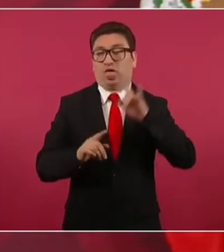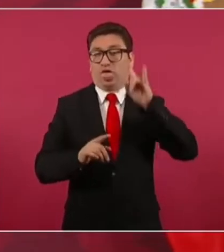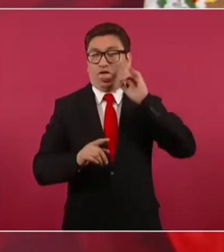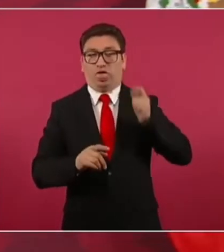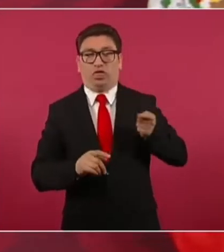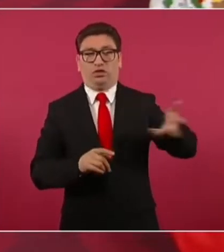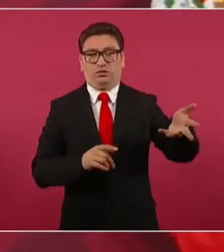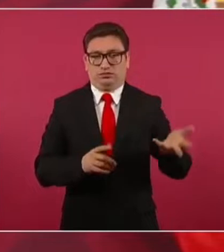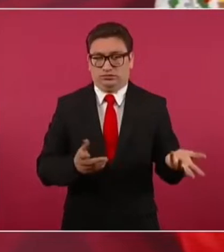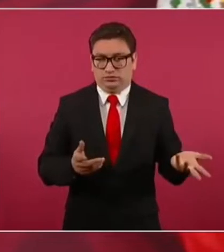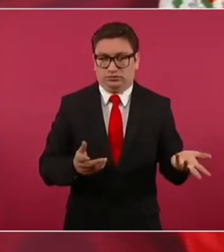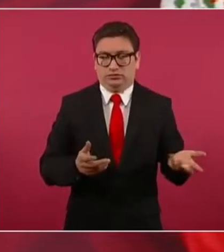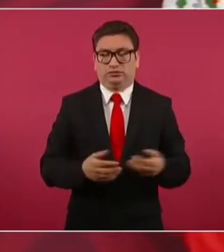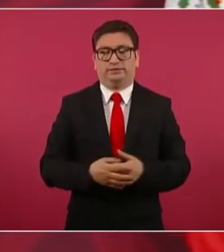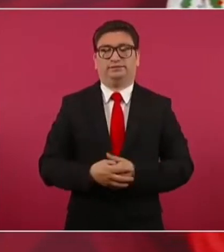satanizando.